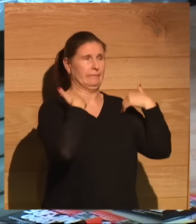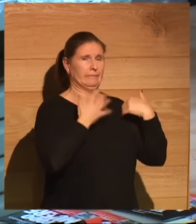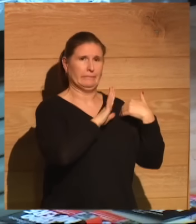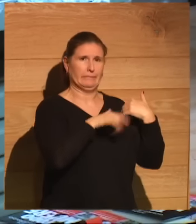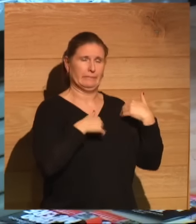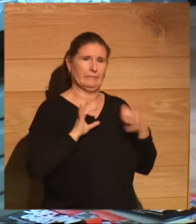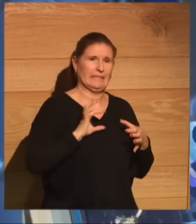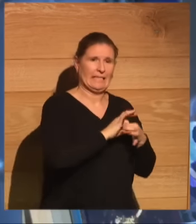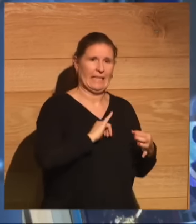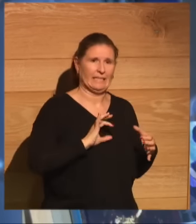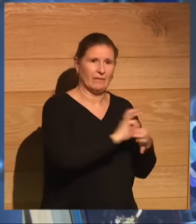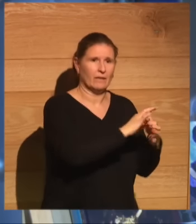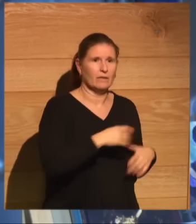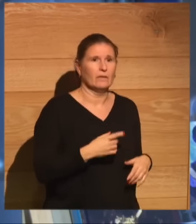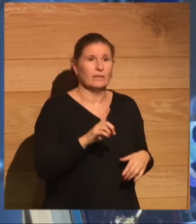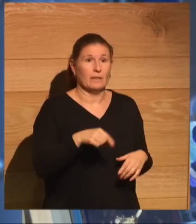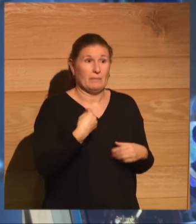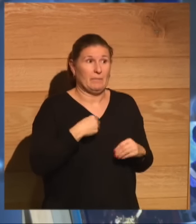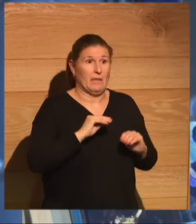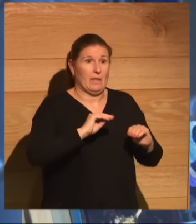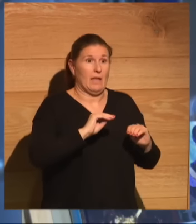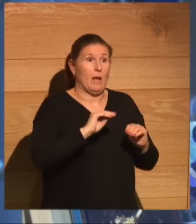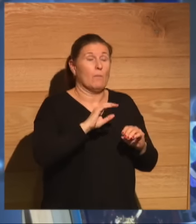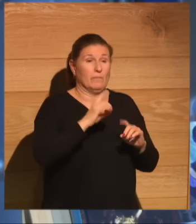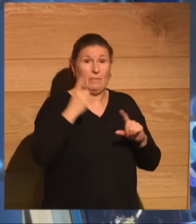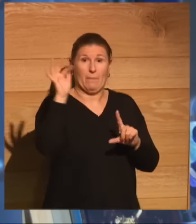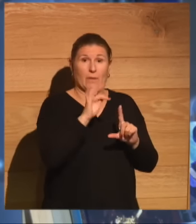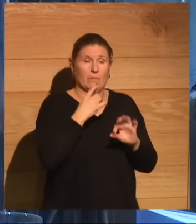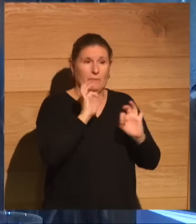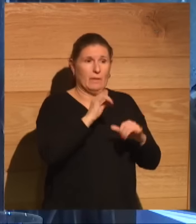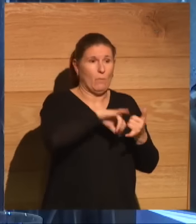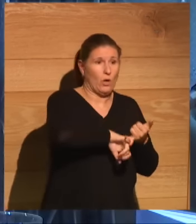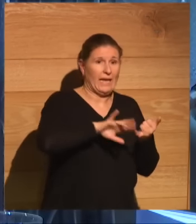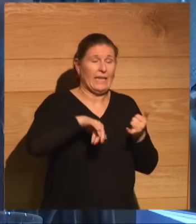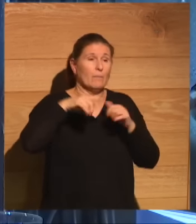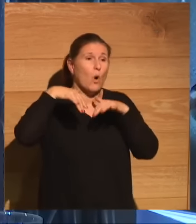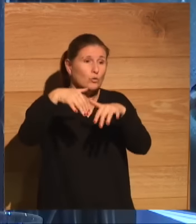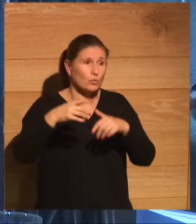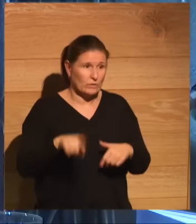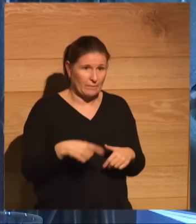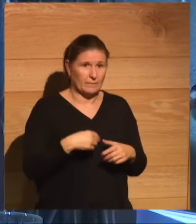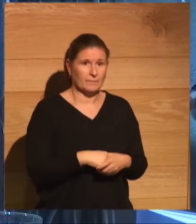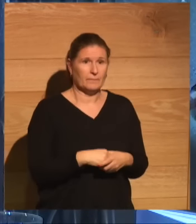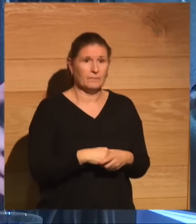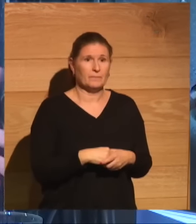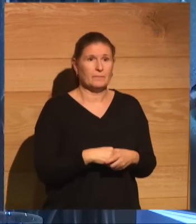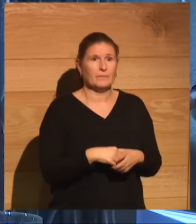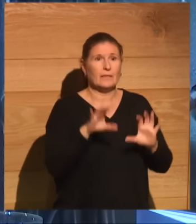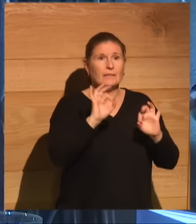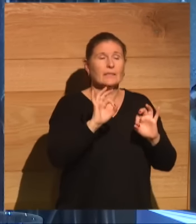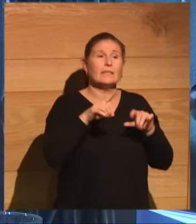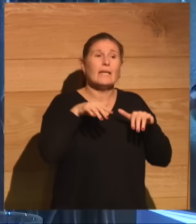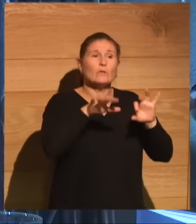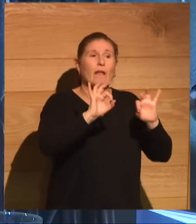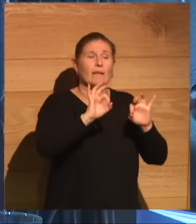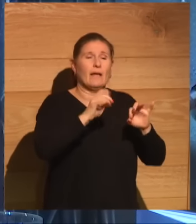Godzilla. Y la propia La Mujer y el Monstruo, ya que has mencionado. Claro. La propia La Mujer, bueno, y el, sí, Monstruo, la, de Jacar, ¿no? Criatura de la Laguna Negra,